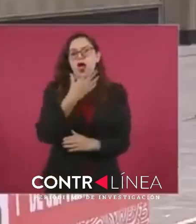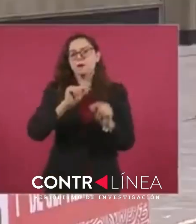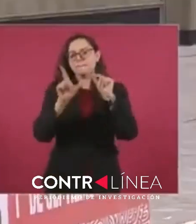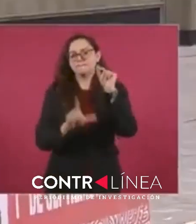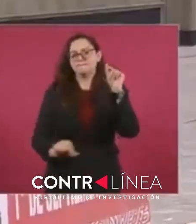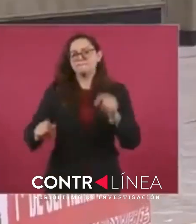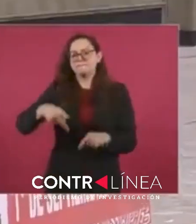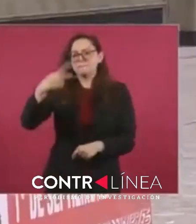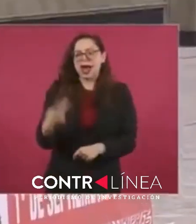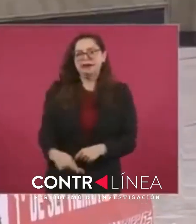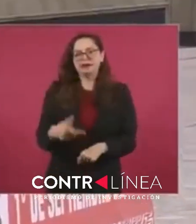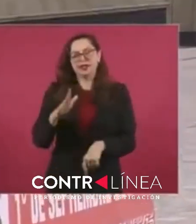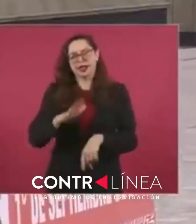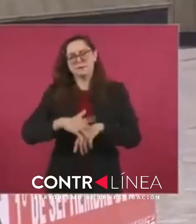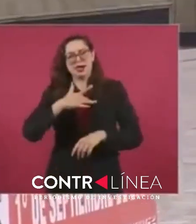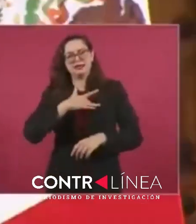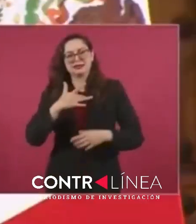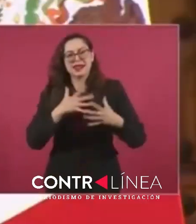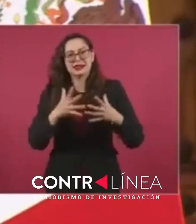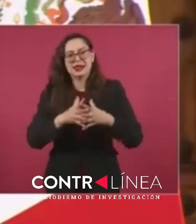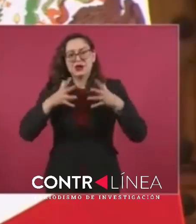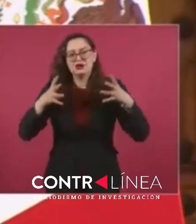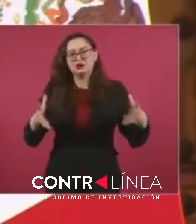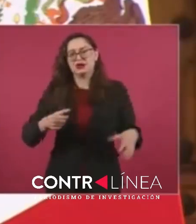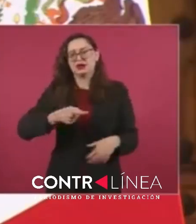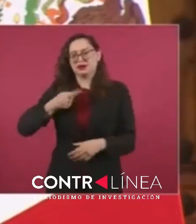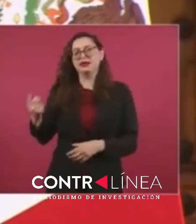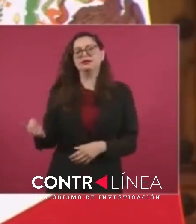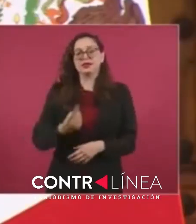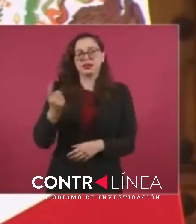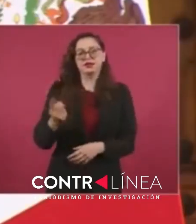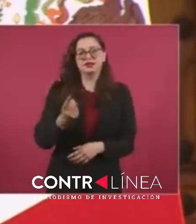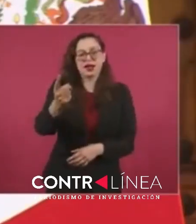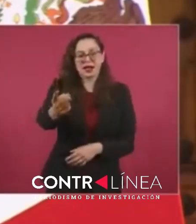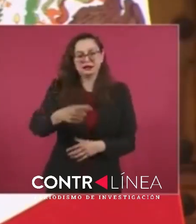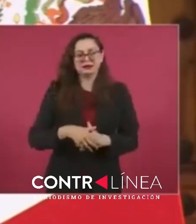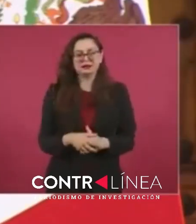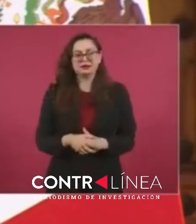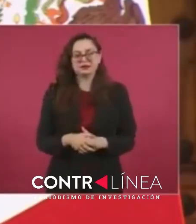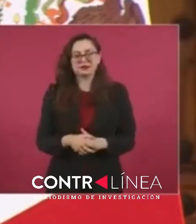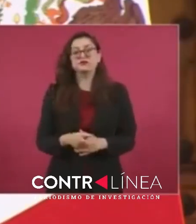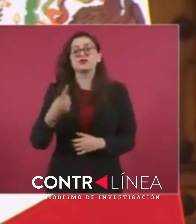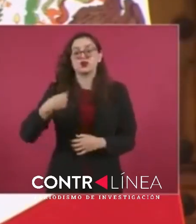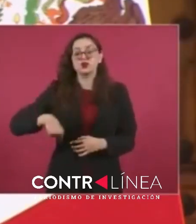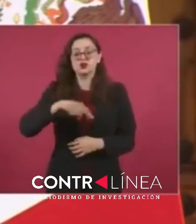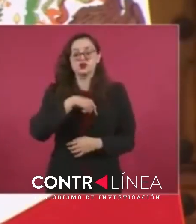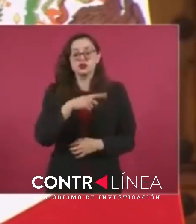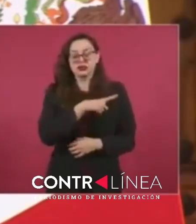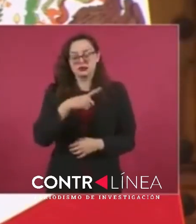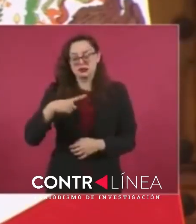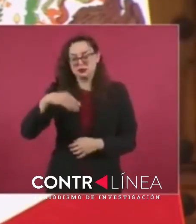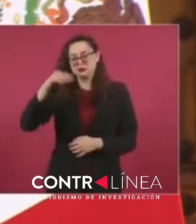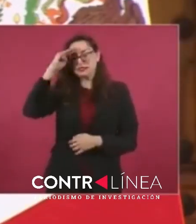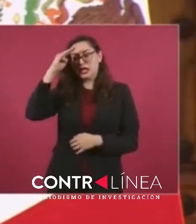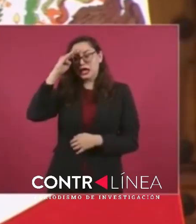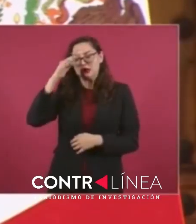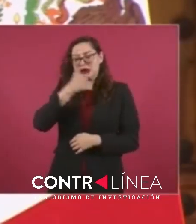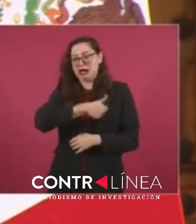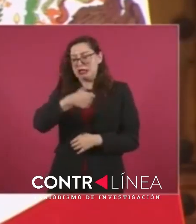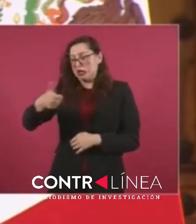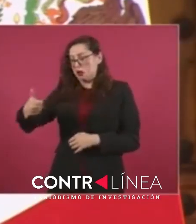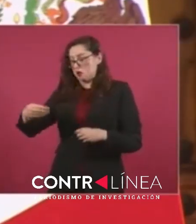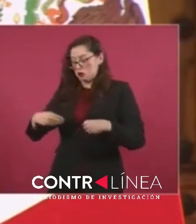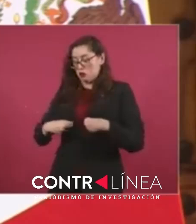nueva, generosa, eterna. Tengamos presente que la vida es demasiado corta